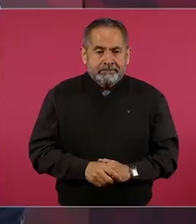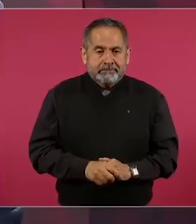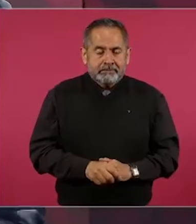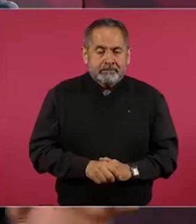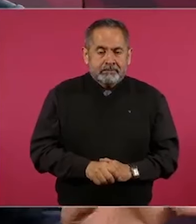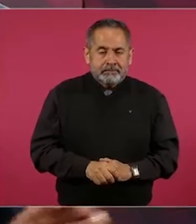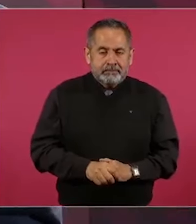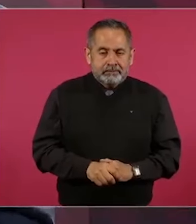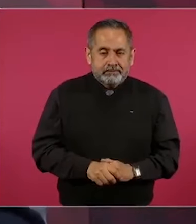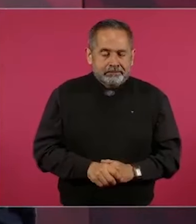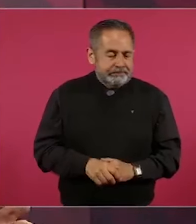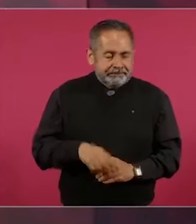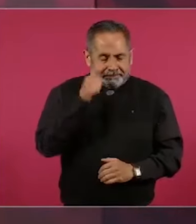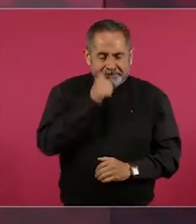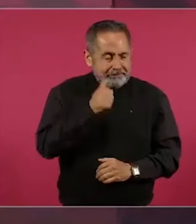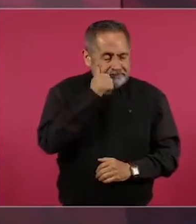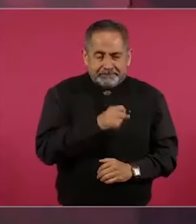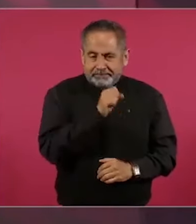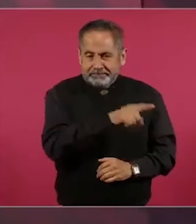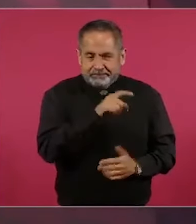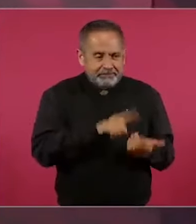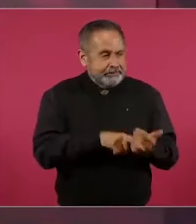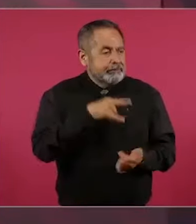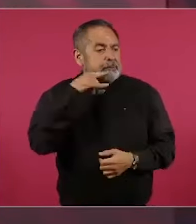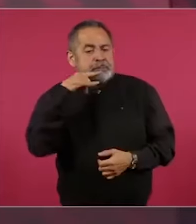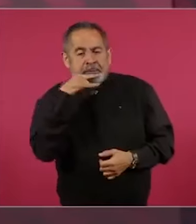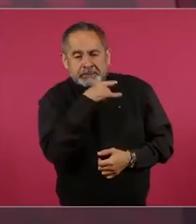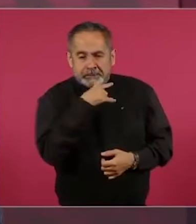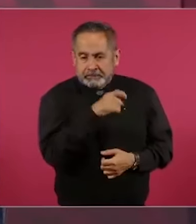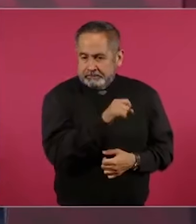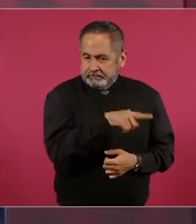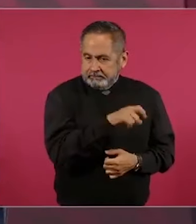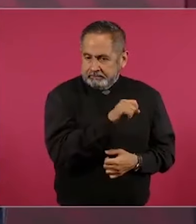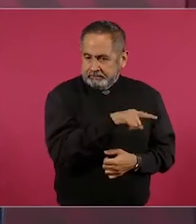como son siempre, ¿no?, de hipócrita los conservadores,